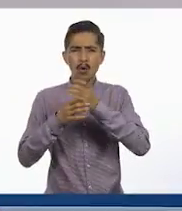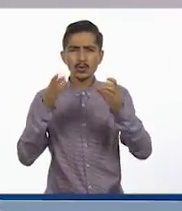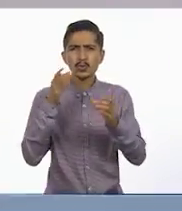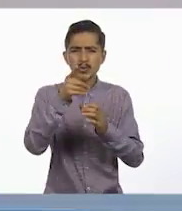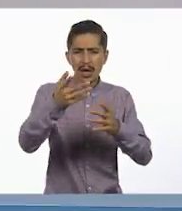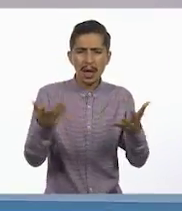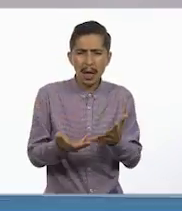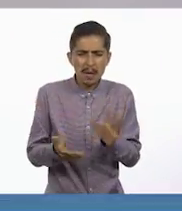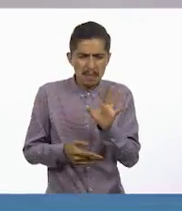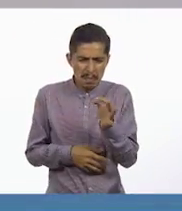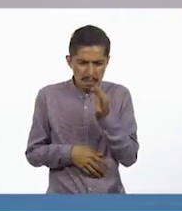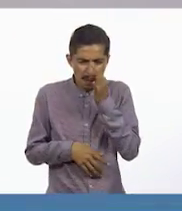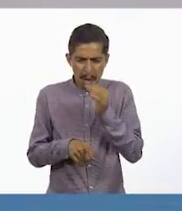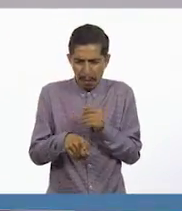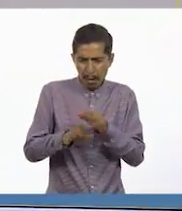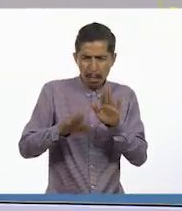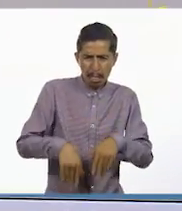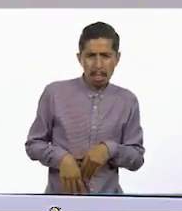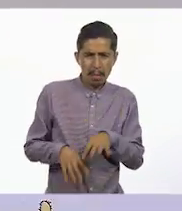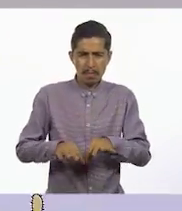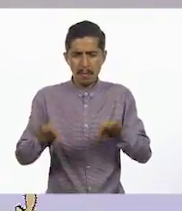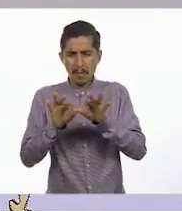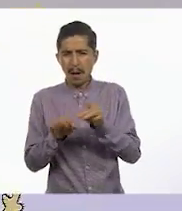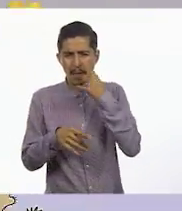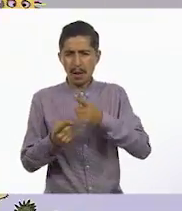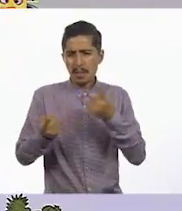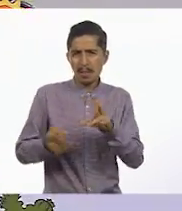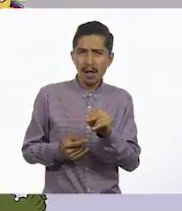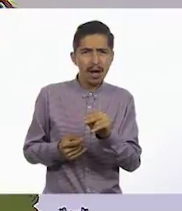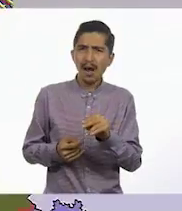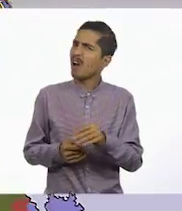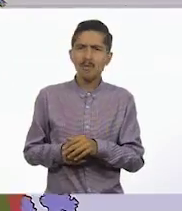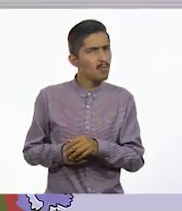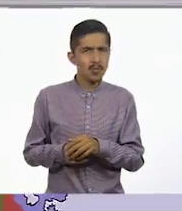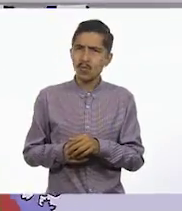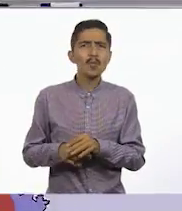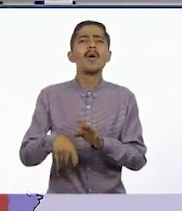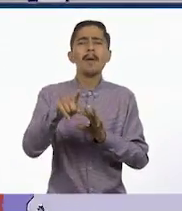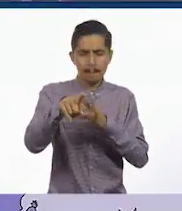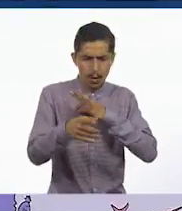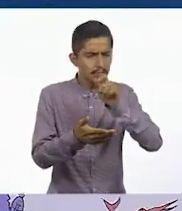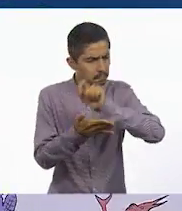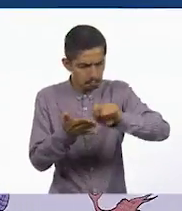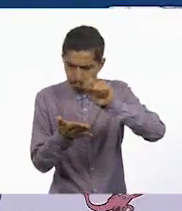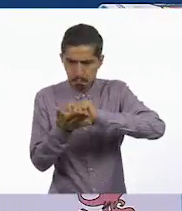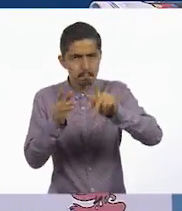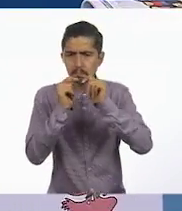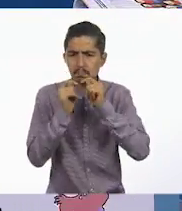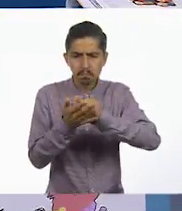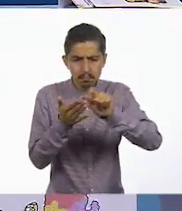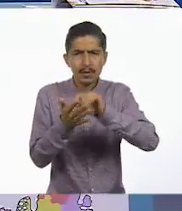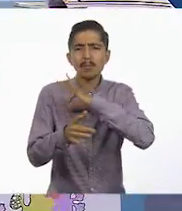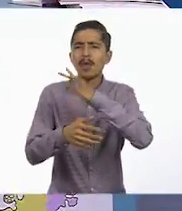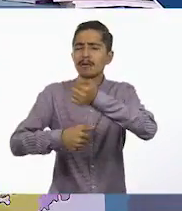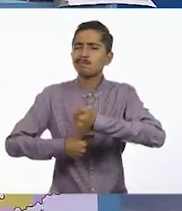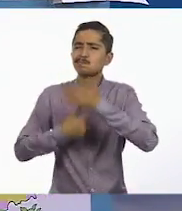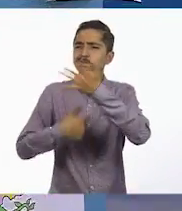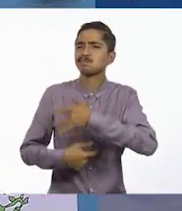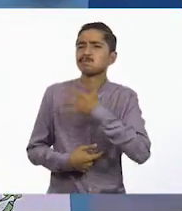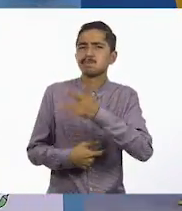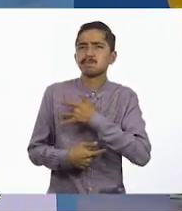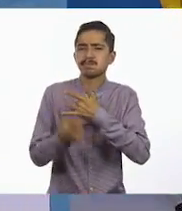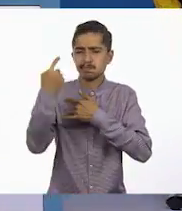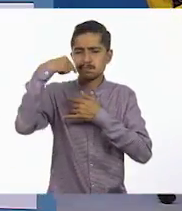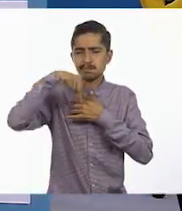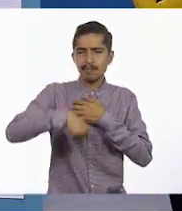hacemos son pequeñitas y sin importancia, no como para una gran historia, de todas maneras puedes escribirlas y puedes contarlas y sentir que